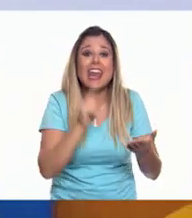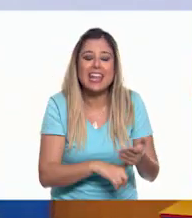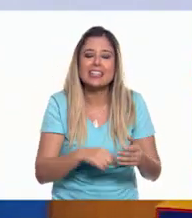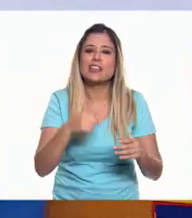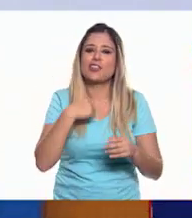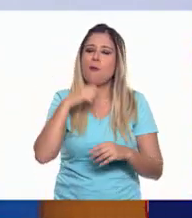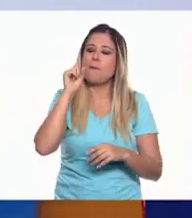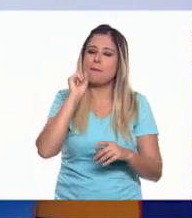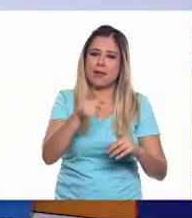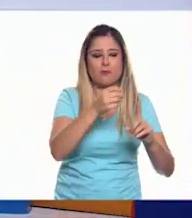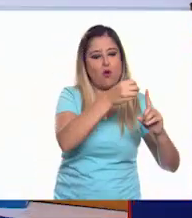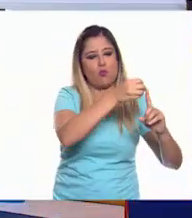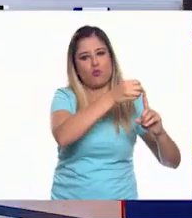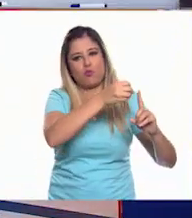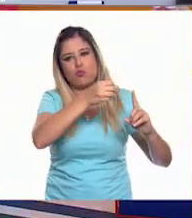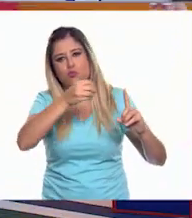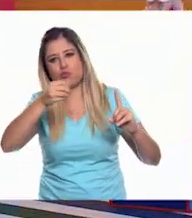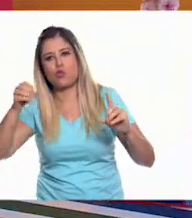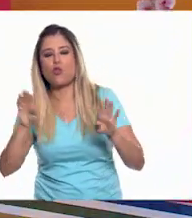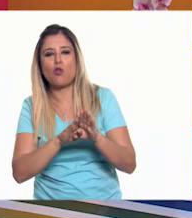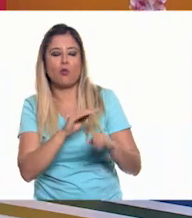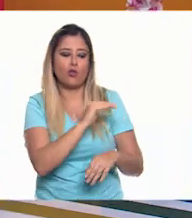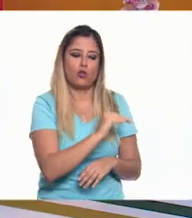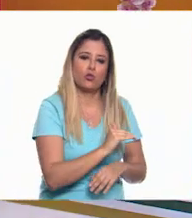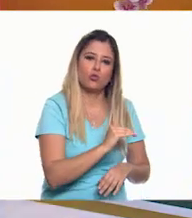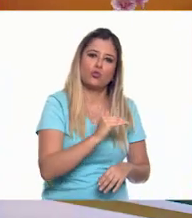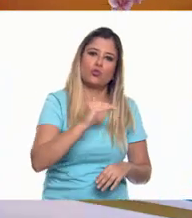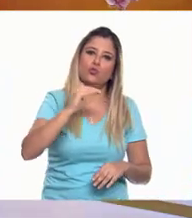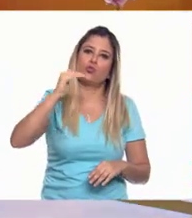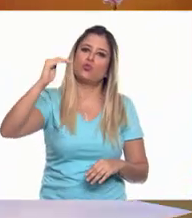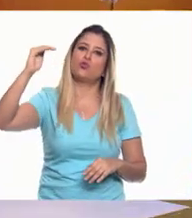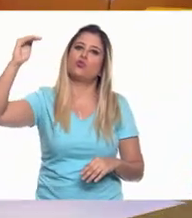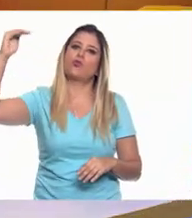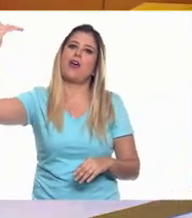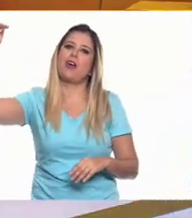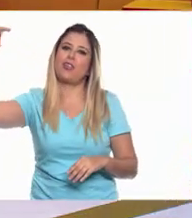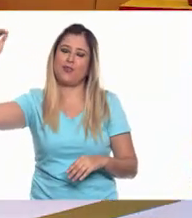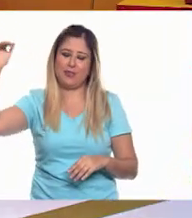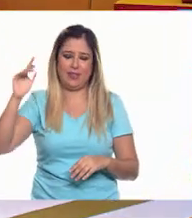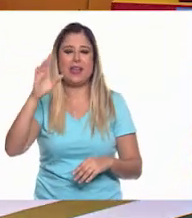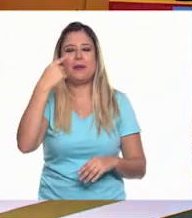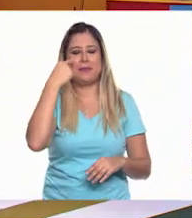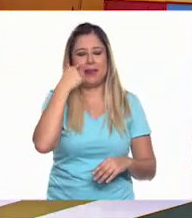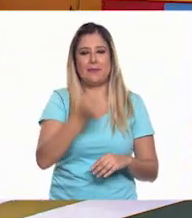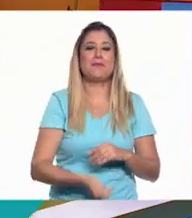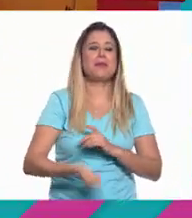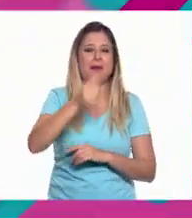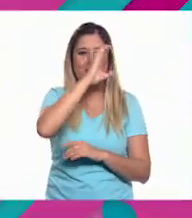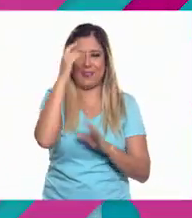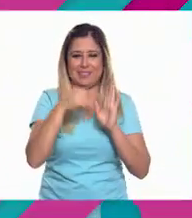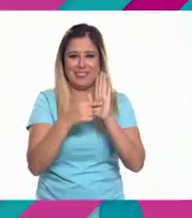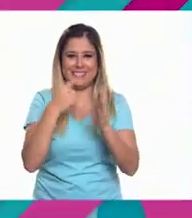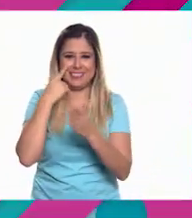las ordené de acuerdo a cómo fueron pasando algunos hechos. Ah, muéstranos. Uh-huh. Entonces, la primera foto, a ver.